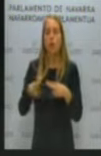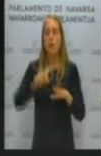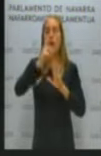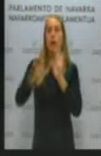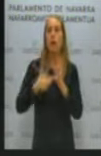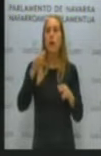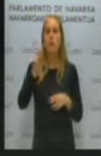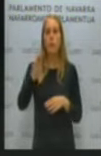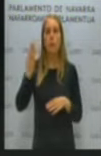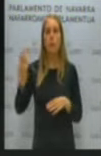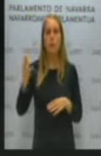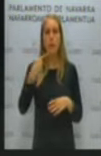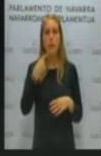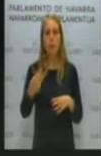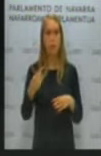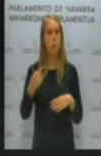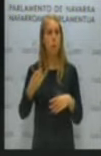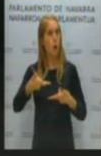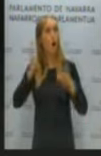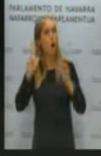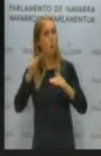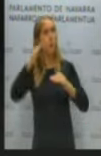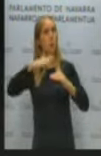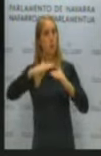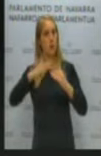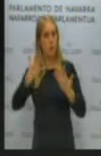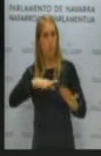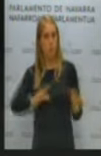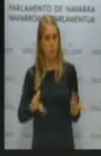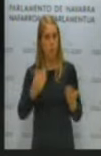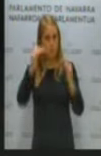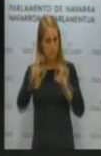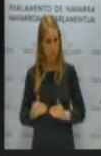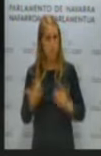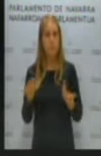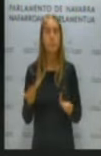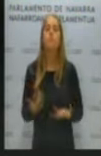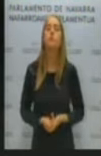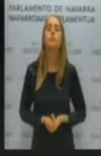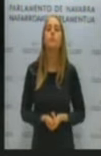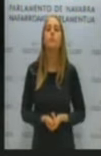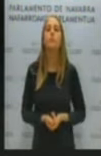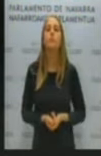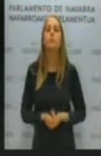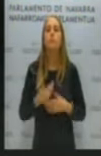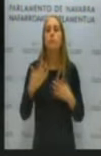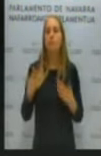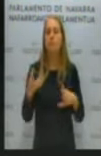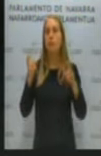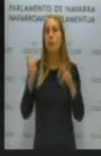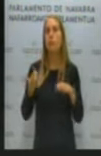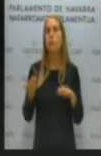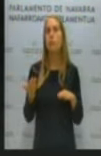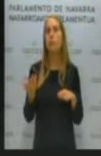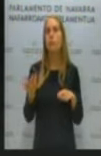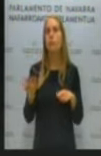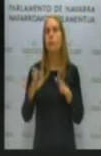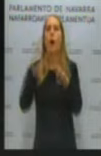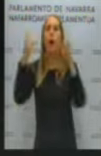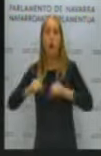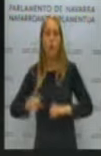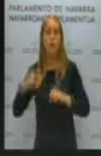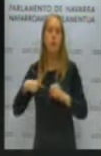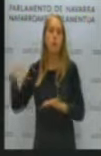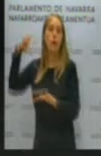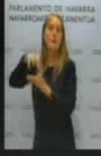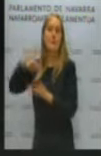Popular permite reducir, así critica al Partido Popular, hay que romper o plantea una posibilidad de romper los acuerdos con la Santa Sede y